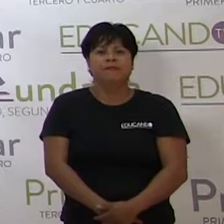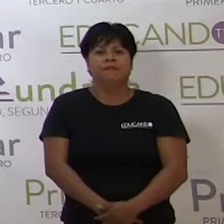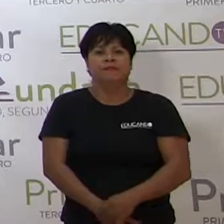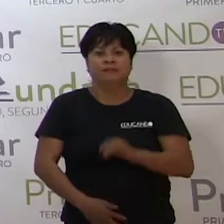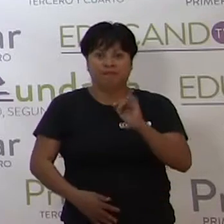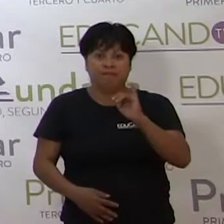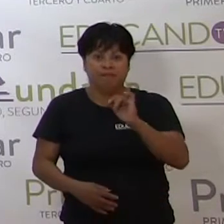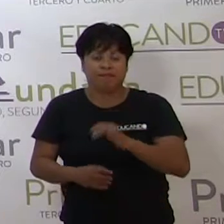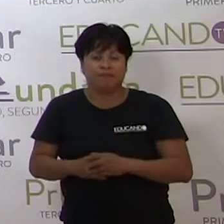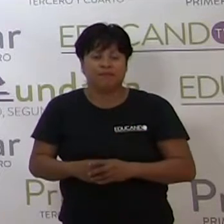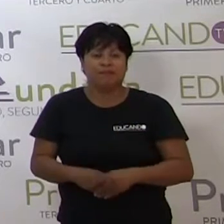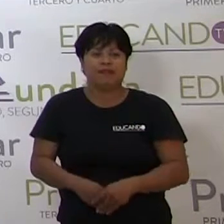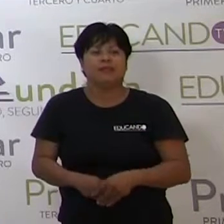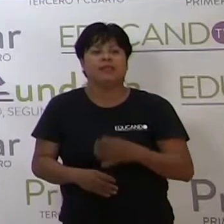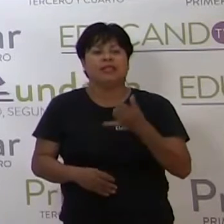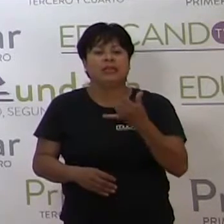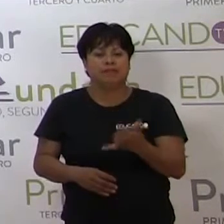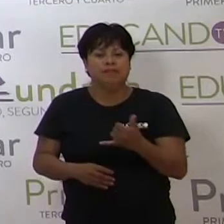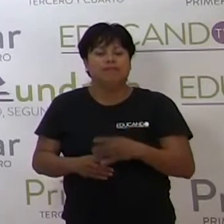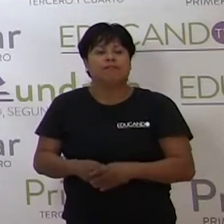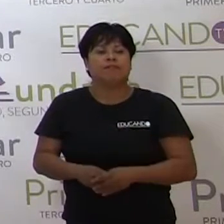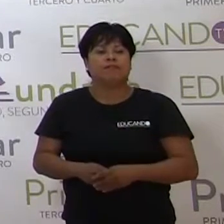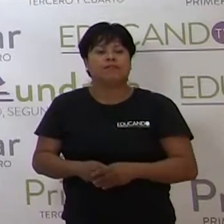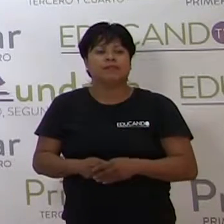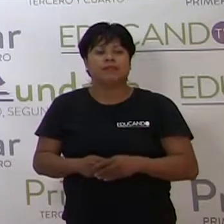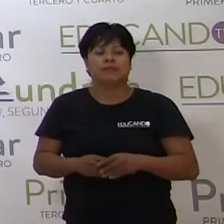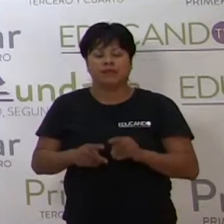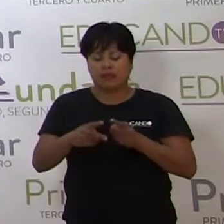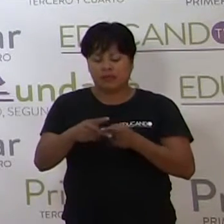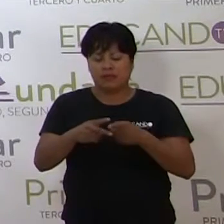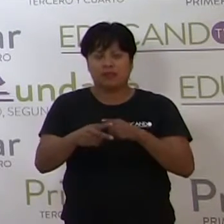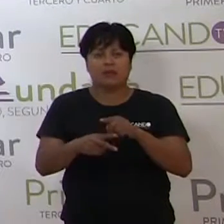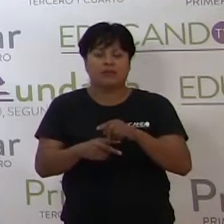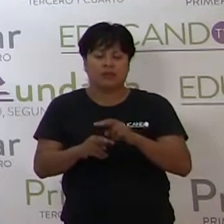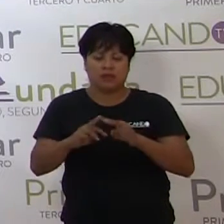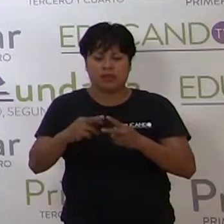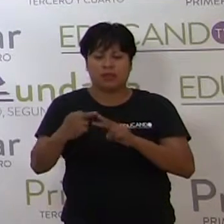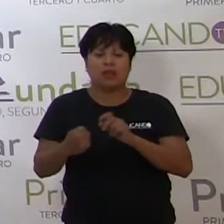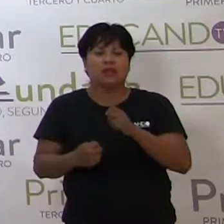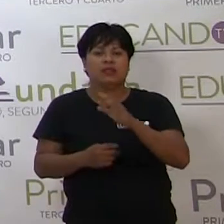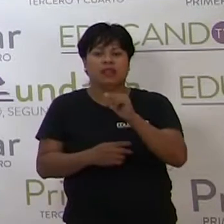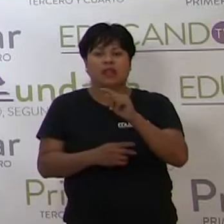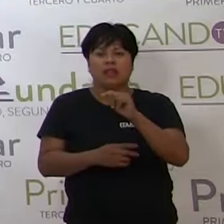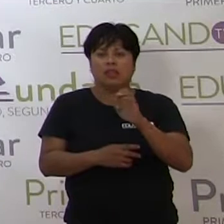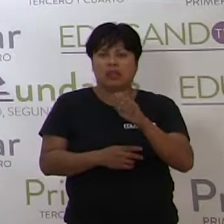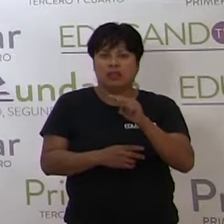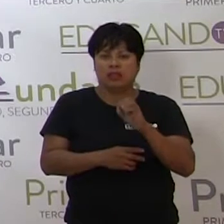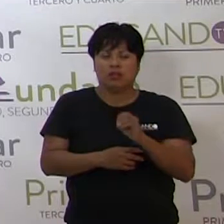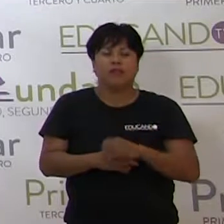¿Sí? Y el lado opuesto es cateto.